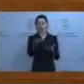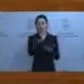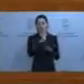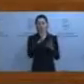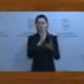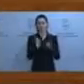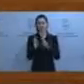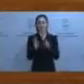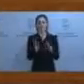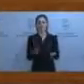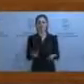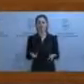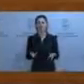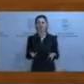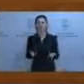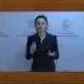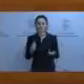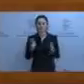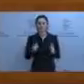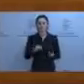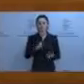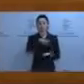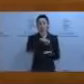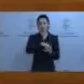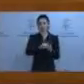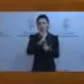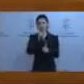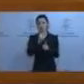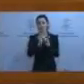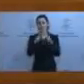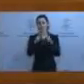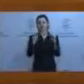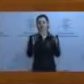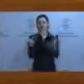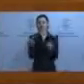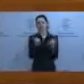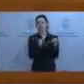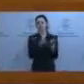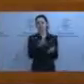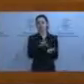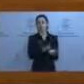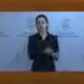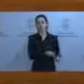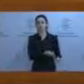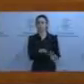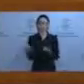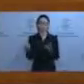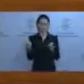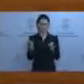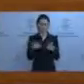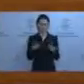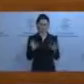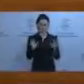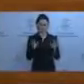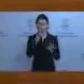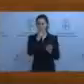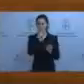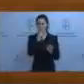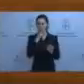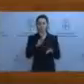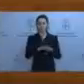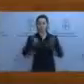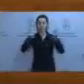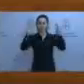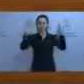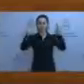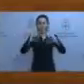en la que quedarán estos centros de referencia de área en cuanto se completen los traslados, viendo grave compromiso en la atención sanitaria